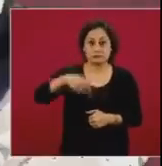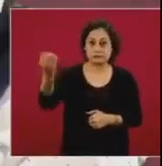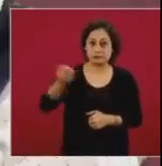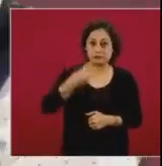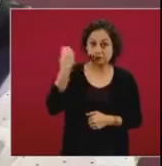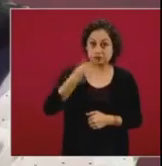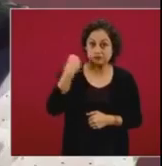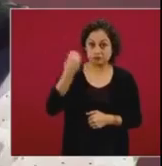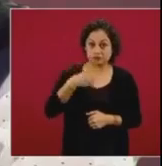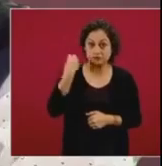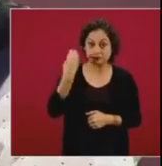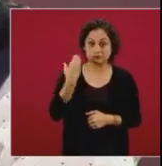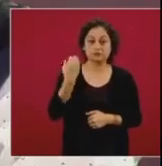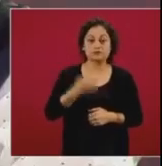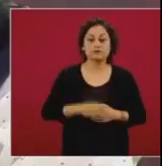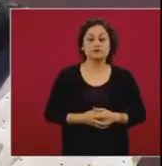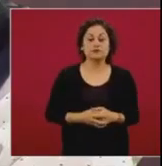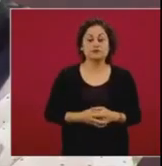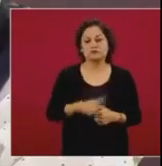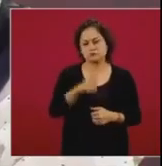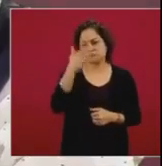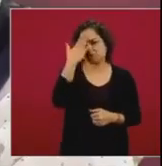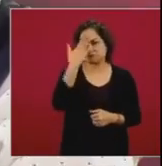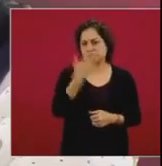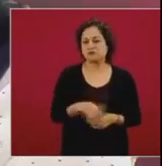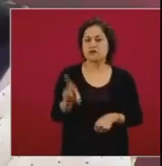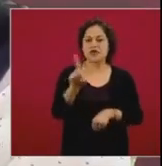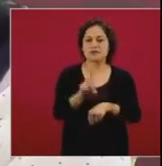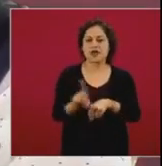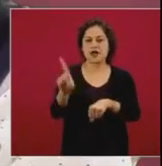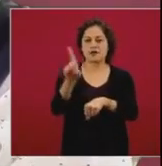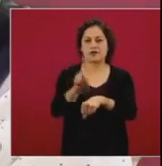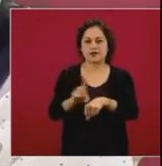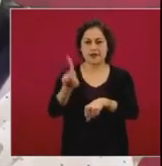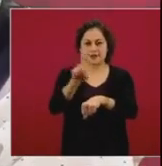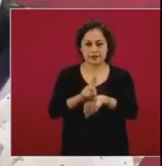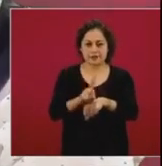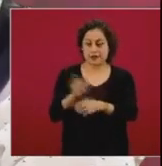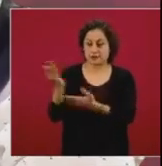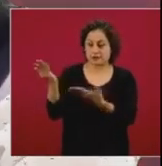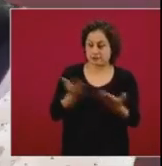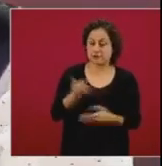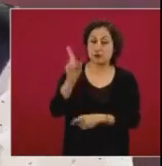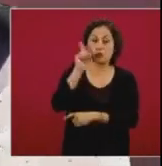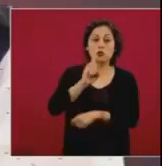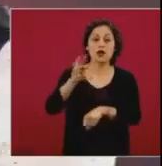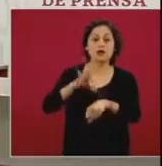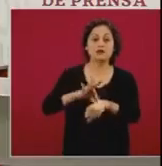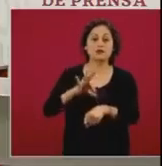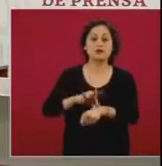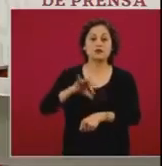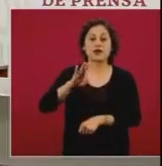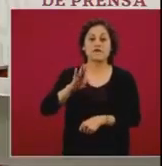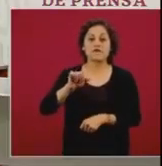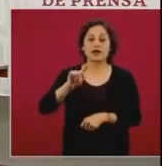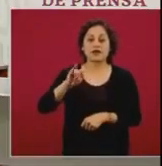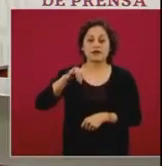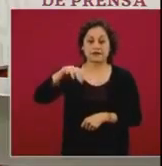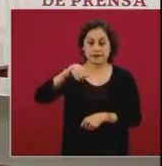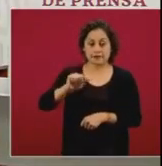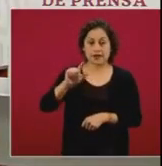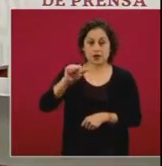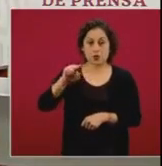prensa de todos los días. La doctora Fátima Luna y su servidor. La doctora